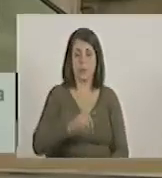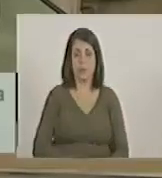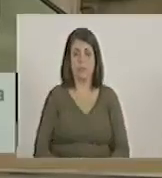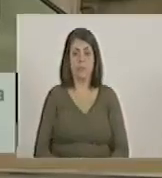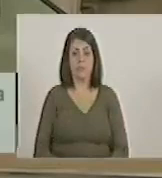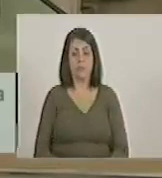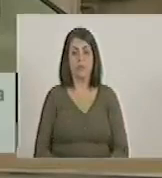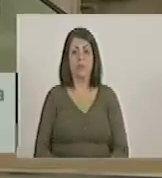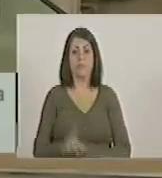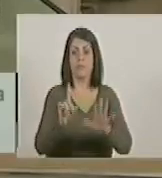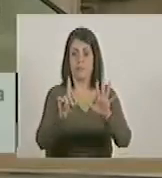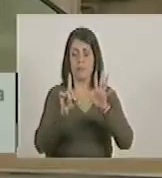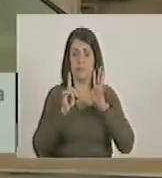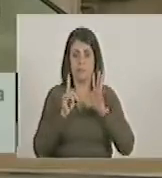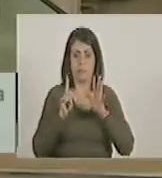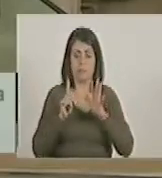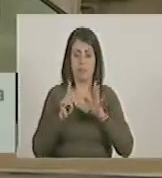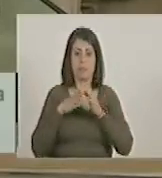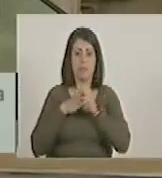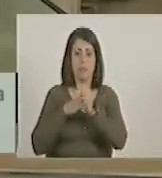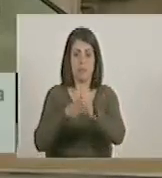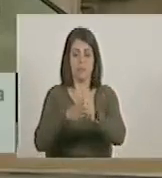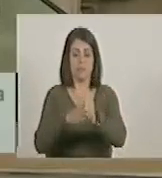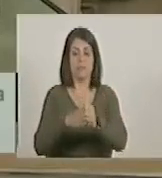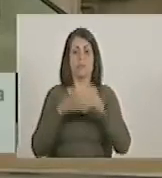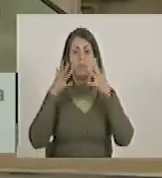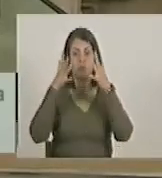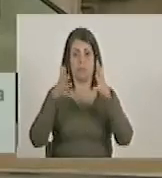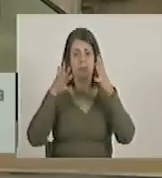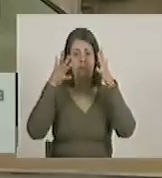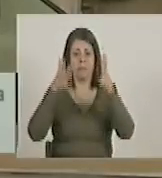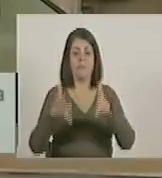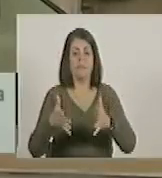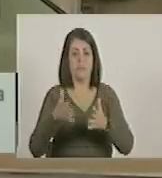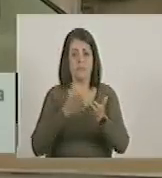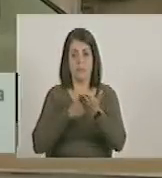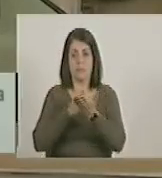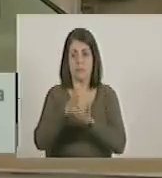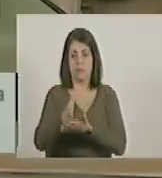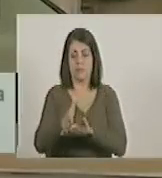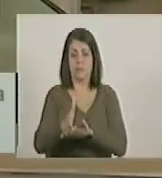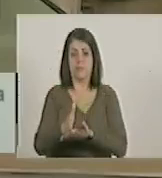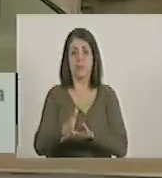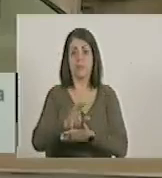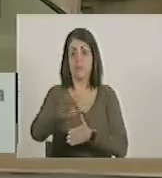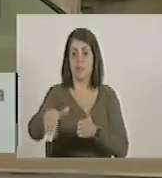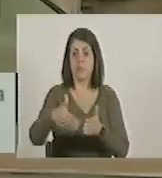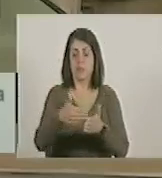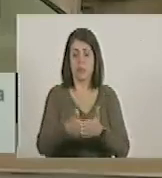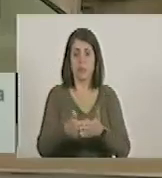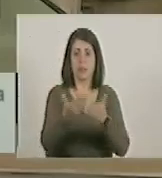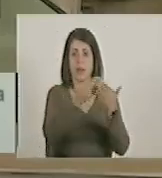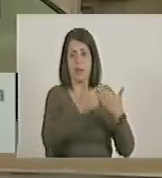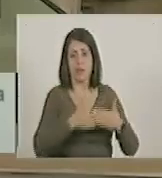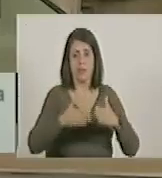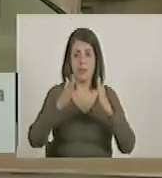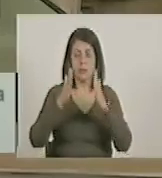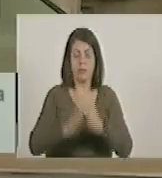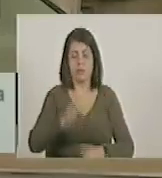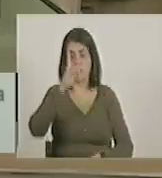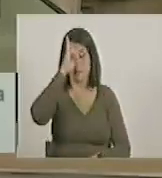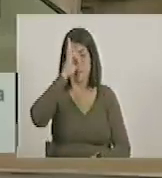discapacidad. 6. Brindar orientación, asesoramiento y seguimiento a las, los estudiantes